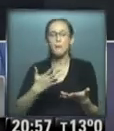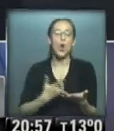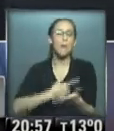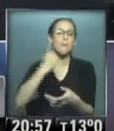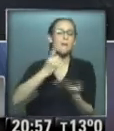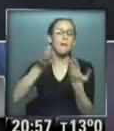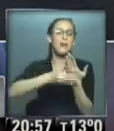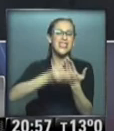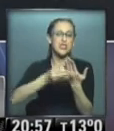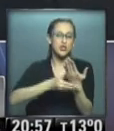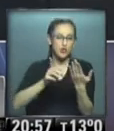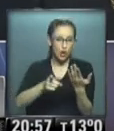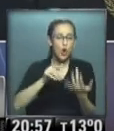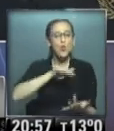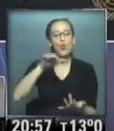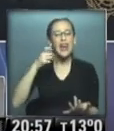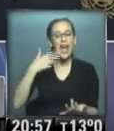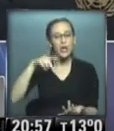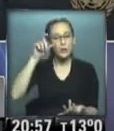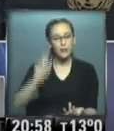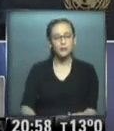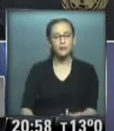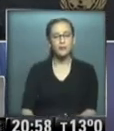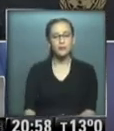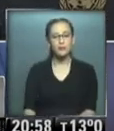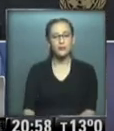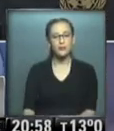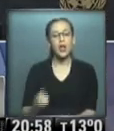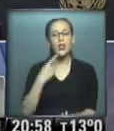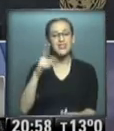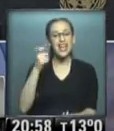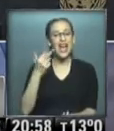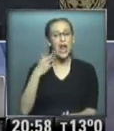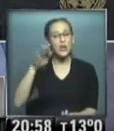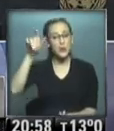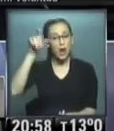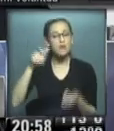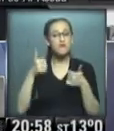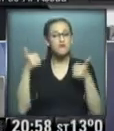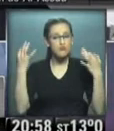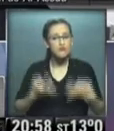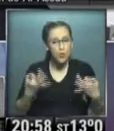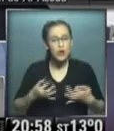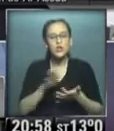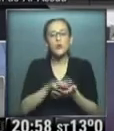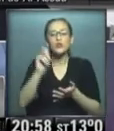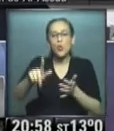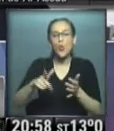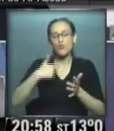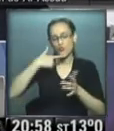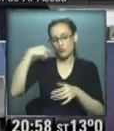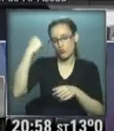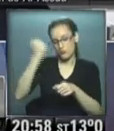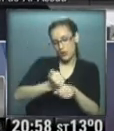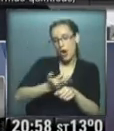ministro de Antigua y Barbuda en el Caribe, que dijo que el Caribe tiene una muy firme postura respecto de las potencias coloniales y lo que